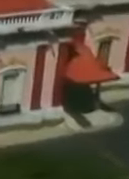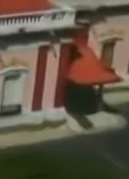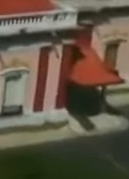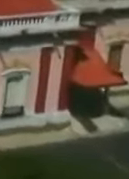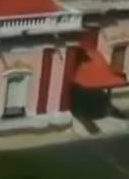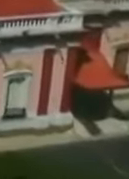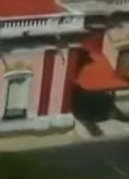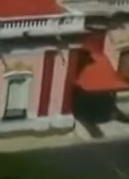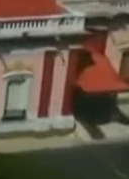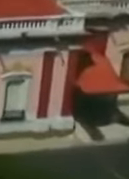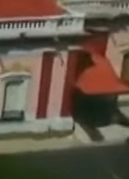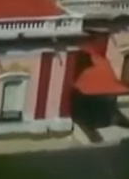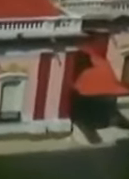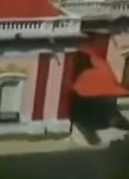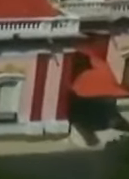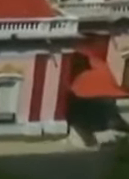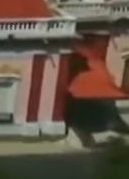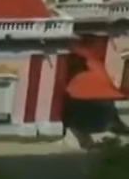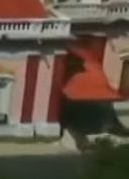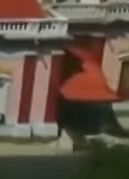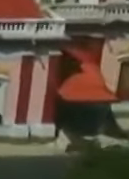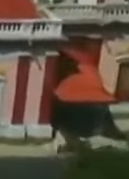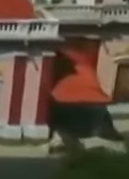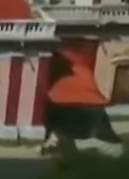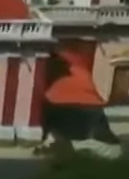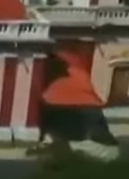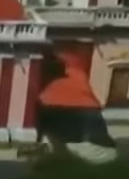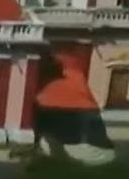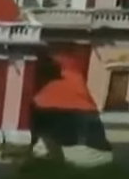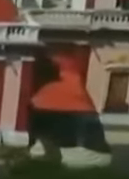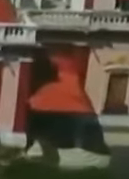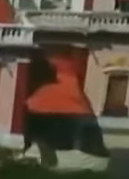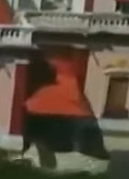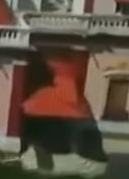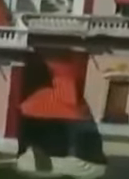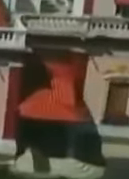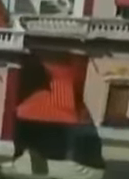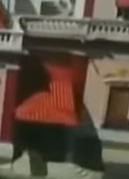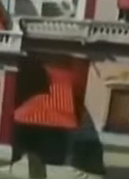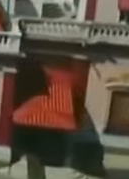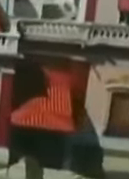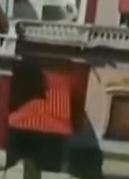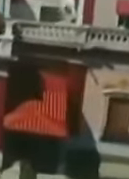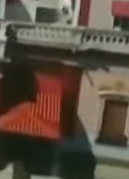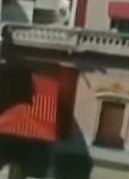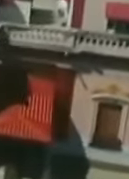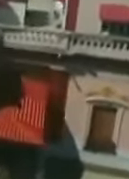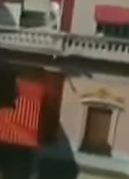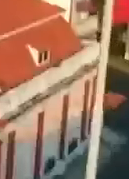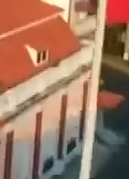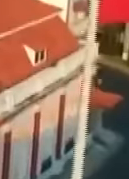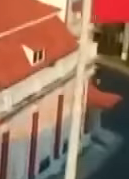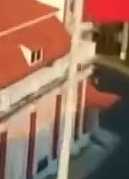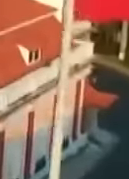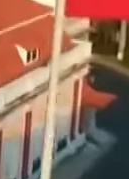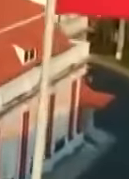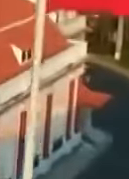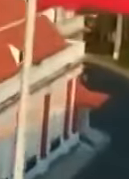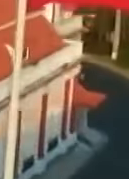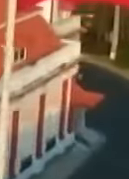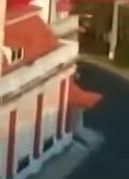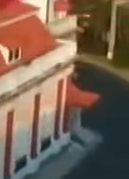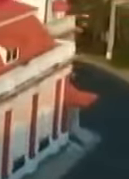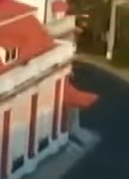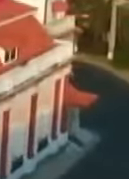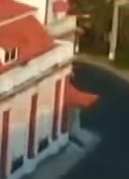una videoconferencia con el Cuerpo Diplomático de la República Bolivariana de Venezuela, acreditado en el exterior, y grupos de